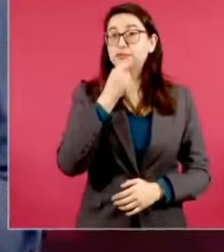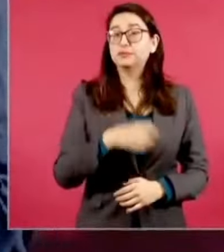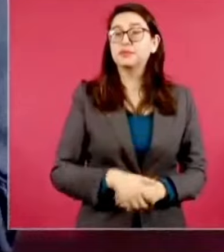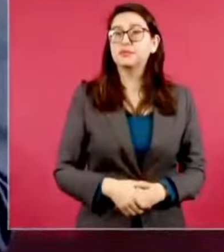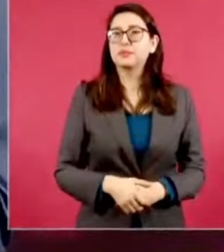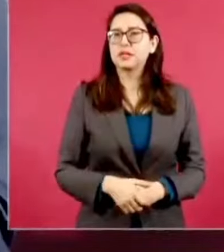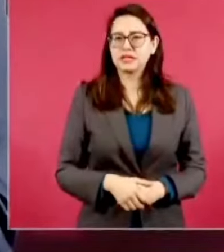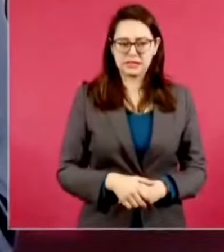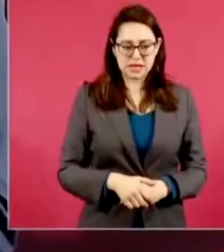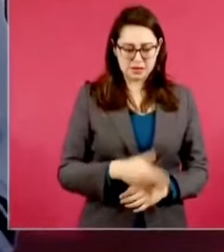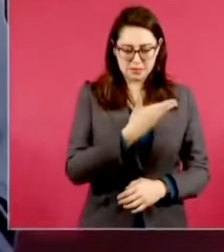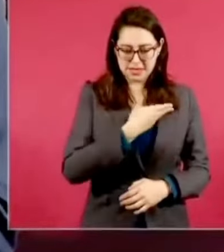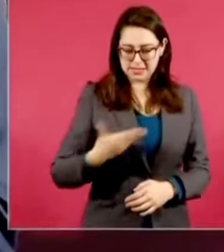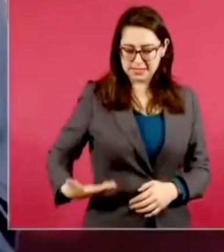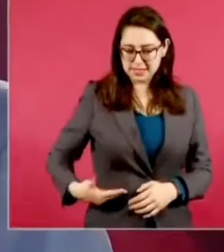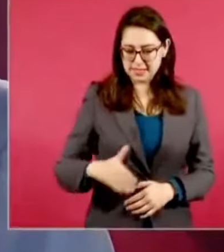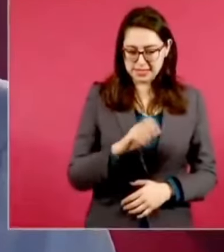quitaron